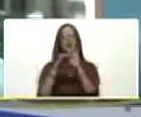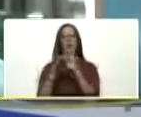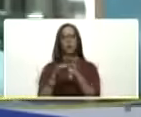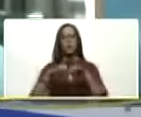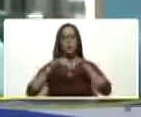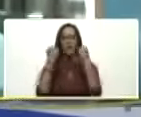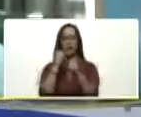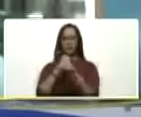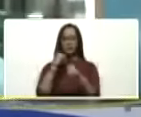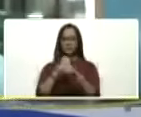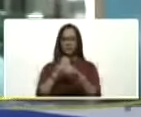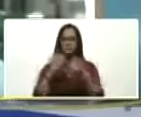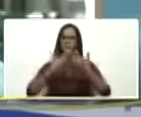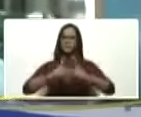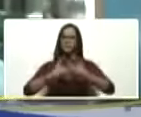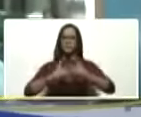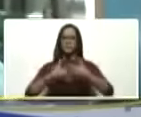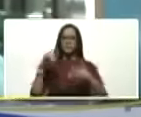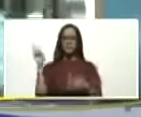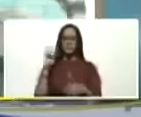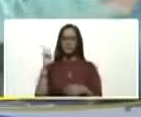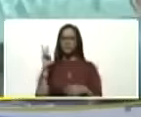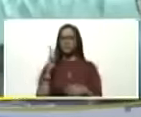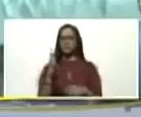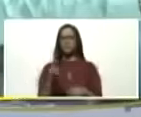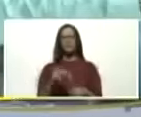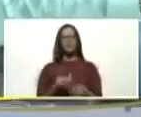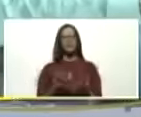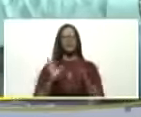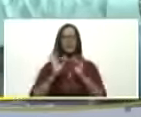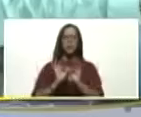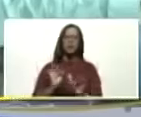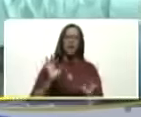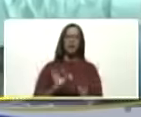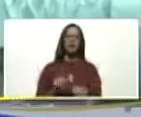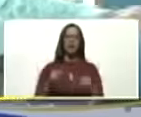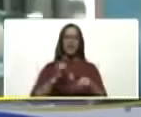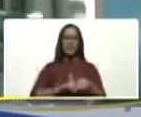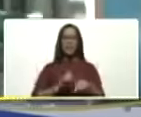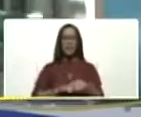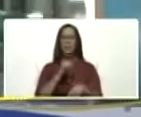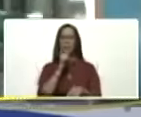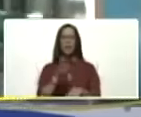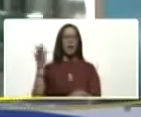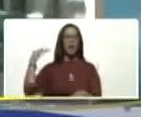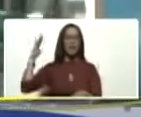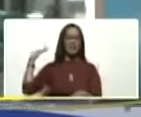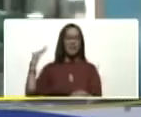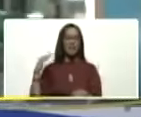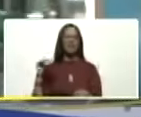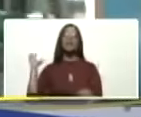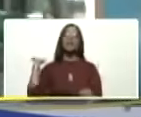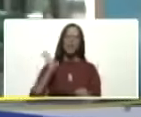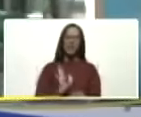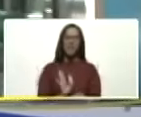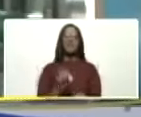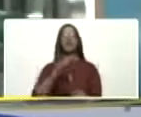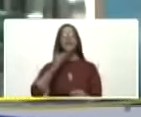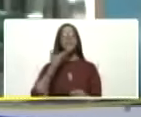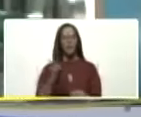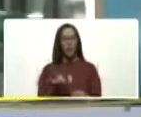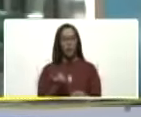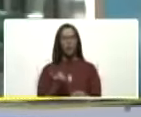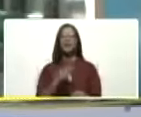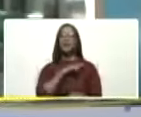obrera y del empresariado venezolano, hemos dejado el tiempo malo atrás y lo que viene es mejor.